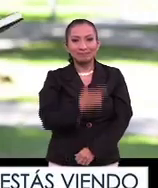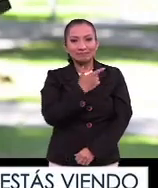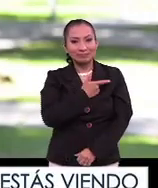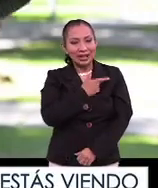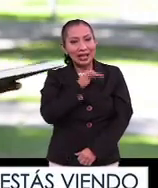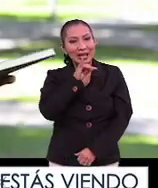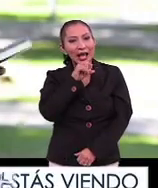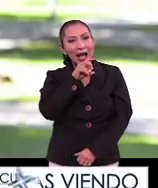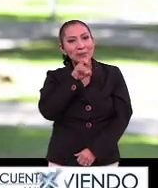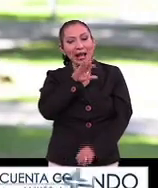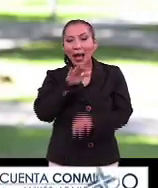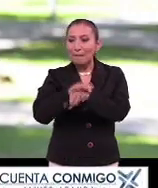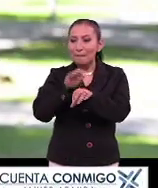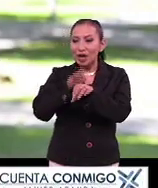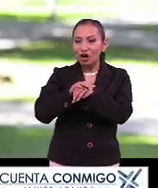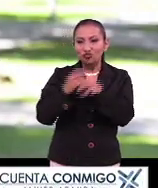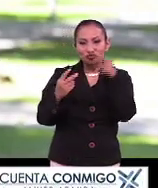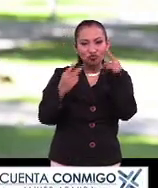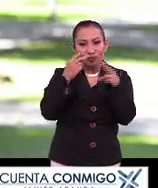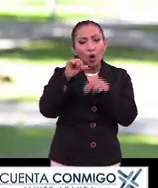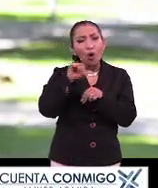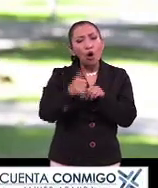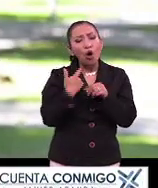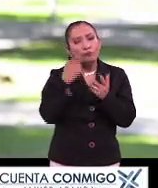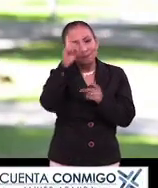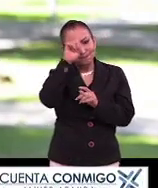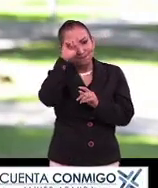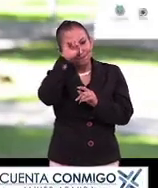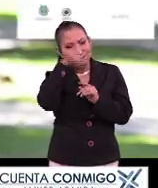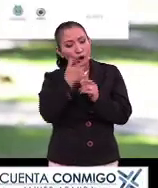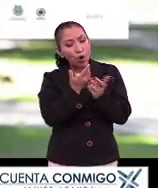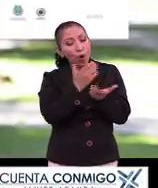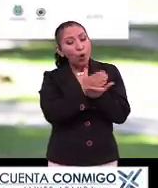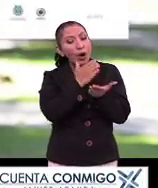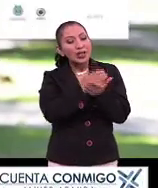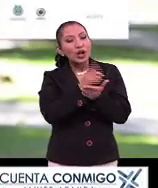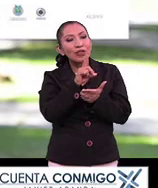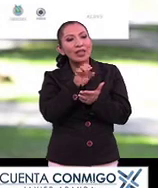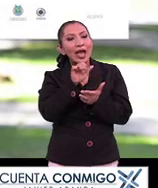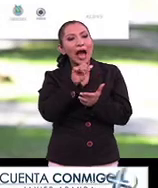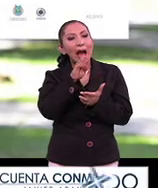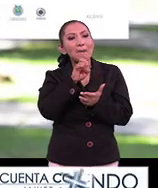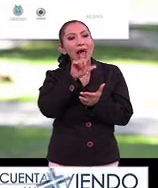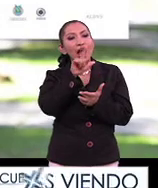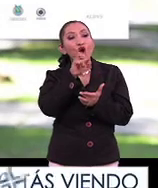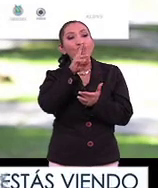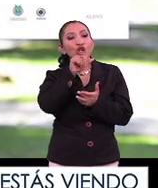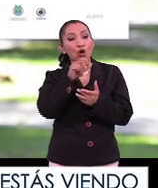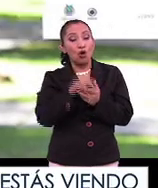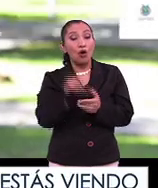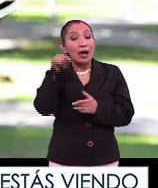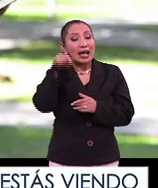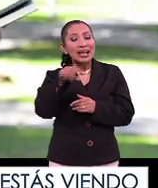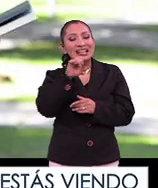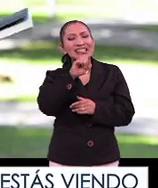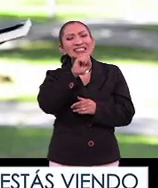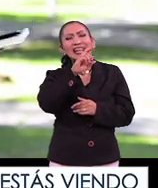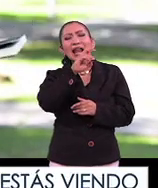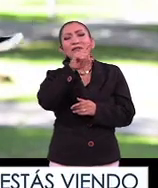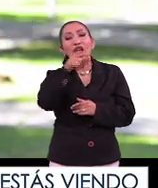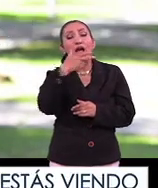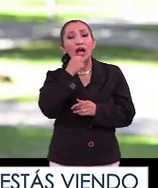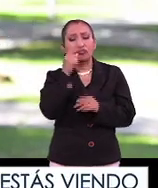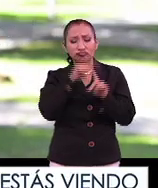Estimado Javier, amigos televidentes, hoy les vengo a recomendar Cuaderno de Avalorios, del maestro Enrique Servín. Servín es